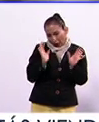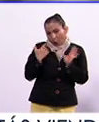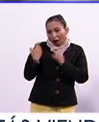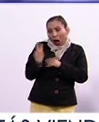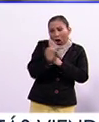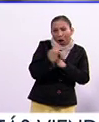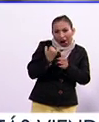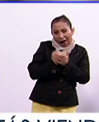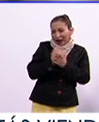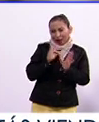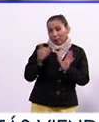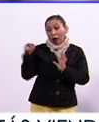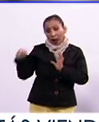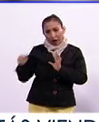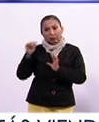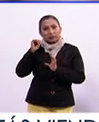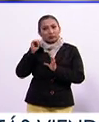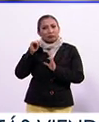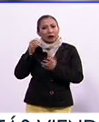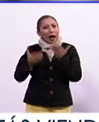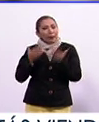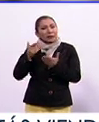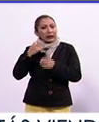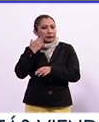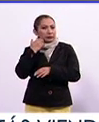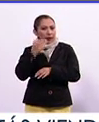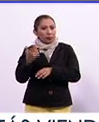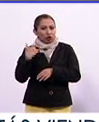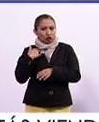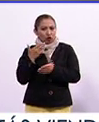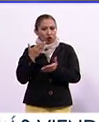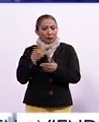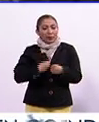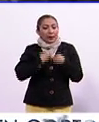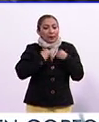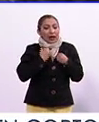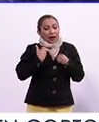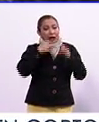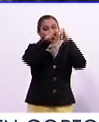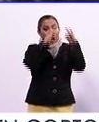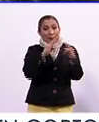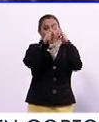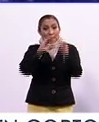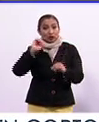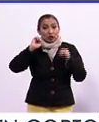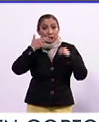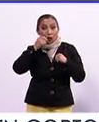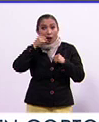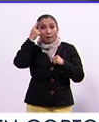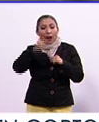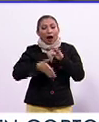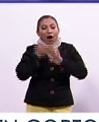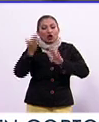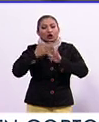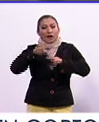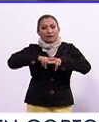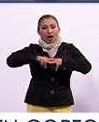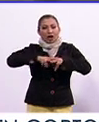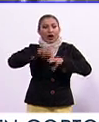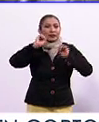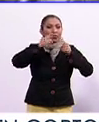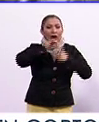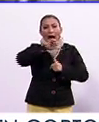forma, porque le ha tocado, por ejemplo, una temporada que tuve que vivir en un campamento en Chihuahua para la construcción del